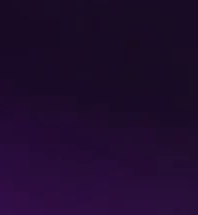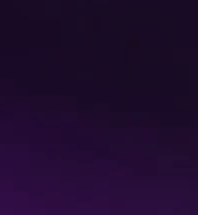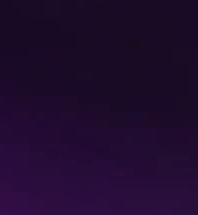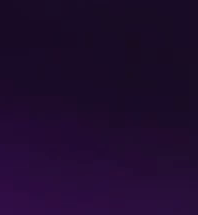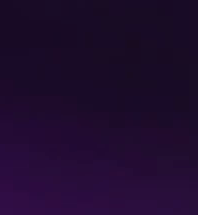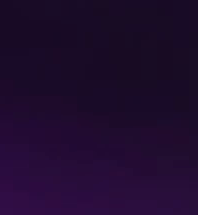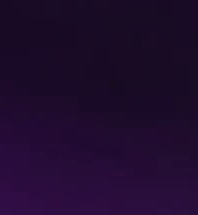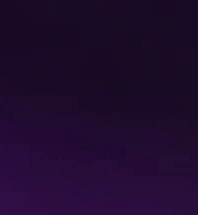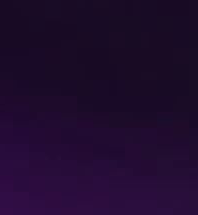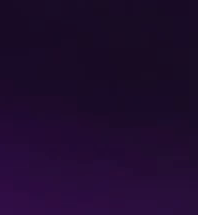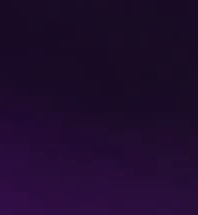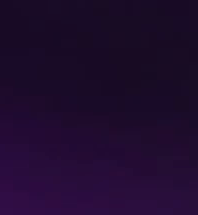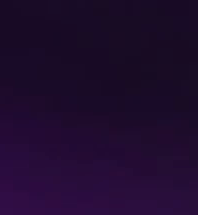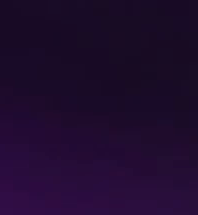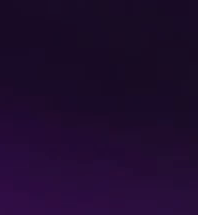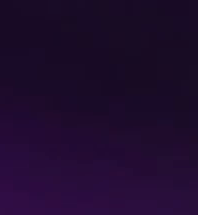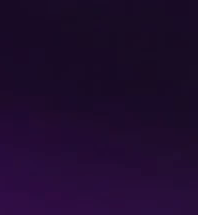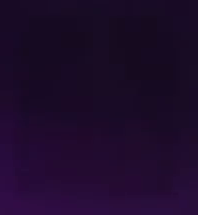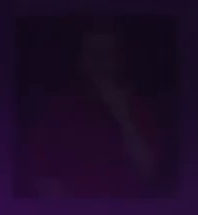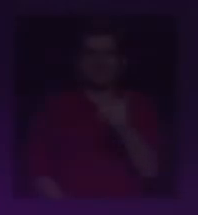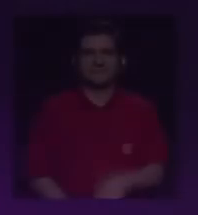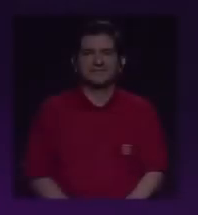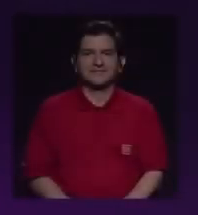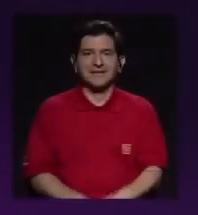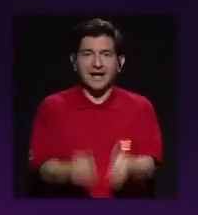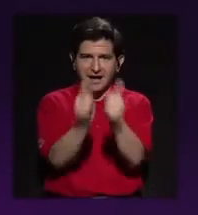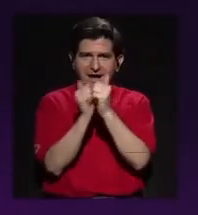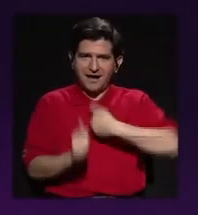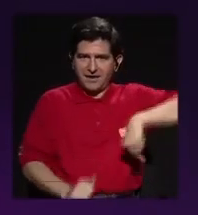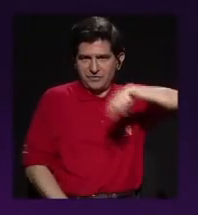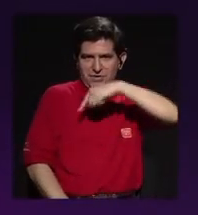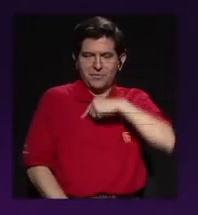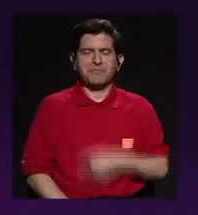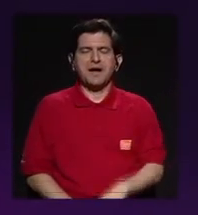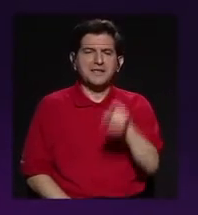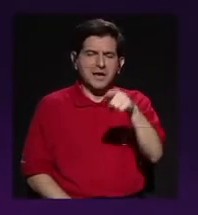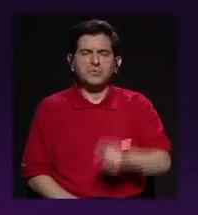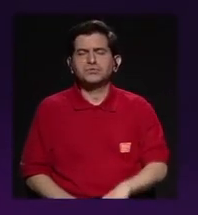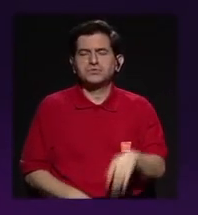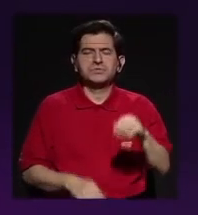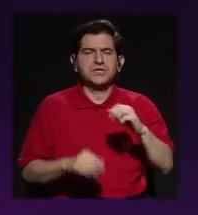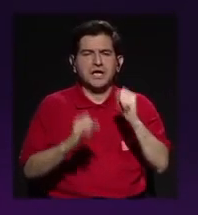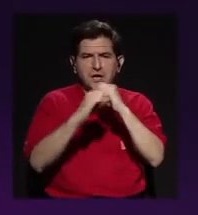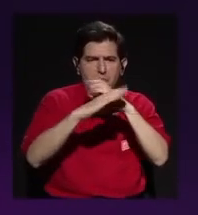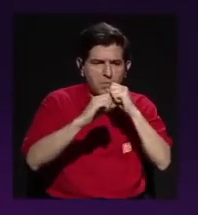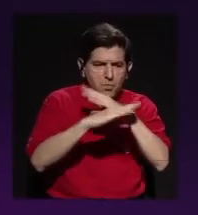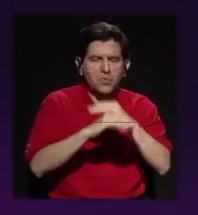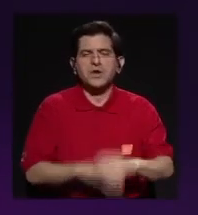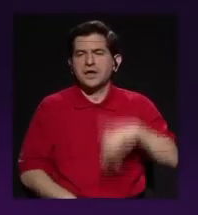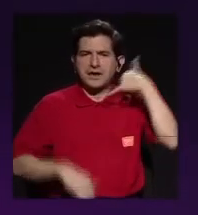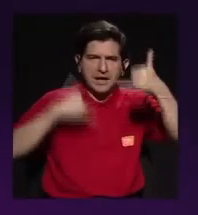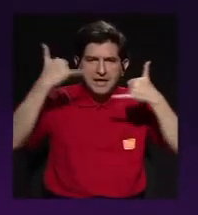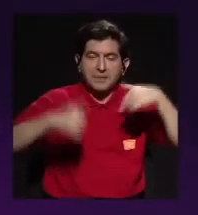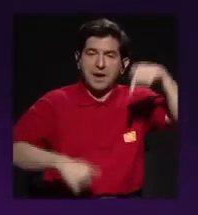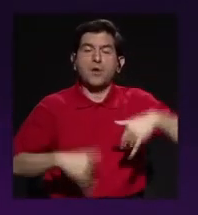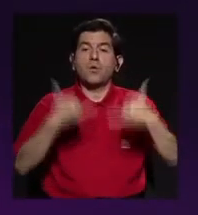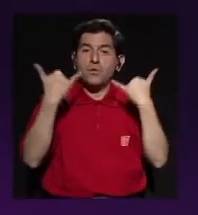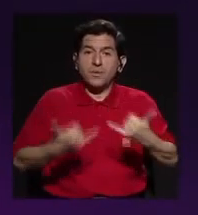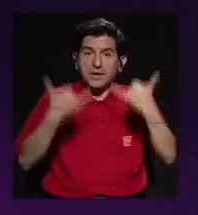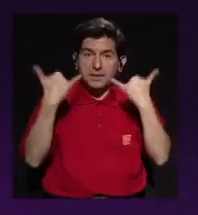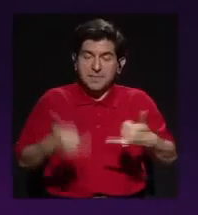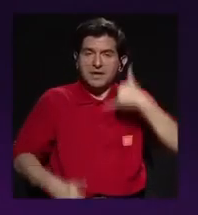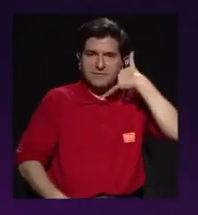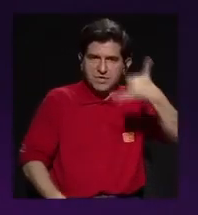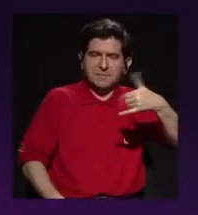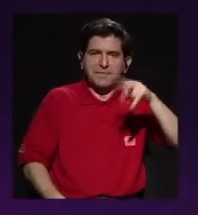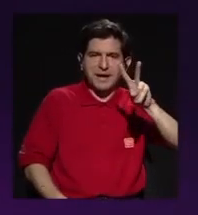usted, gracias a que usted nos acompaña y nos apoya, nos escribe, nos llama. Y hoy nuevamente estamos en vivo. Recuerde que nos va a poder